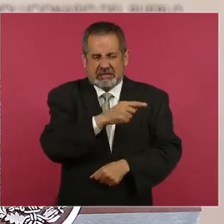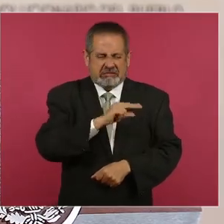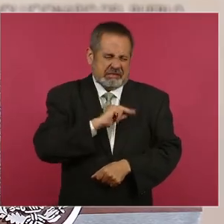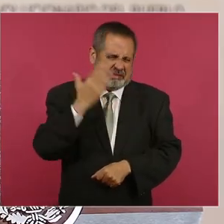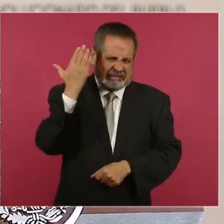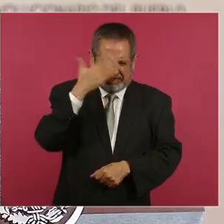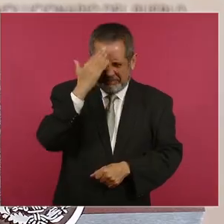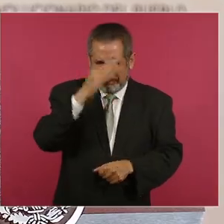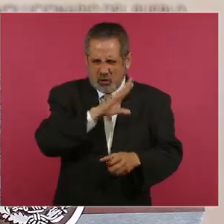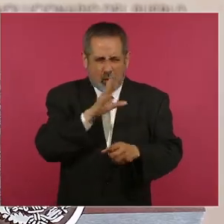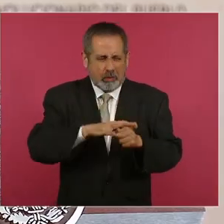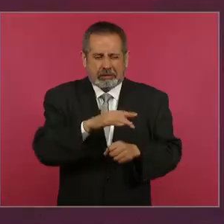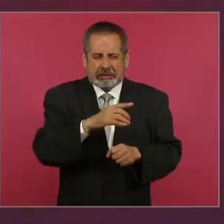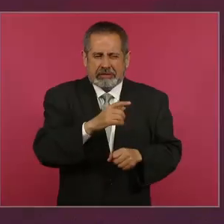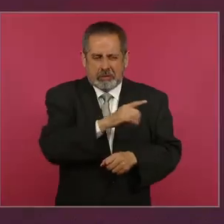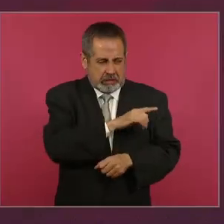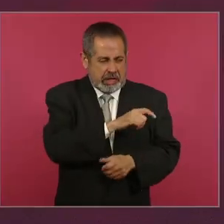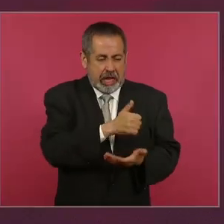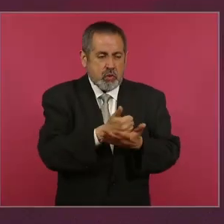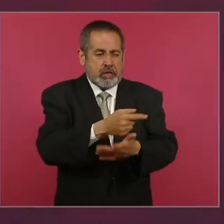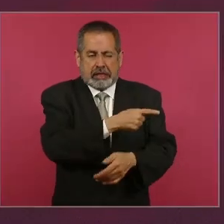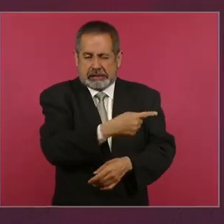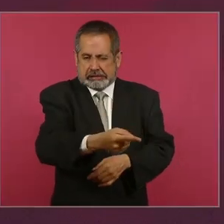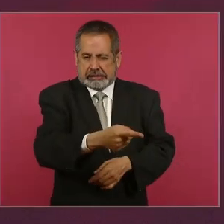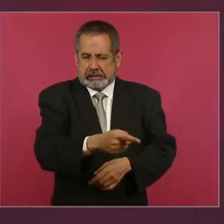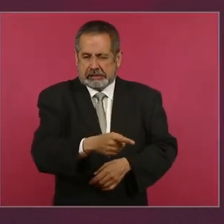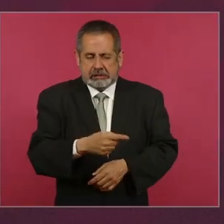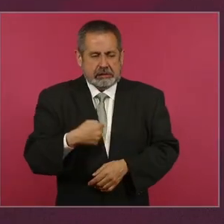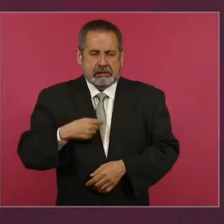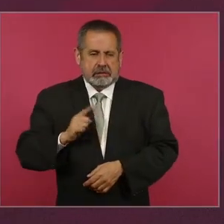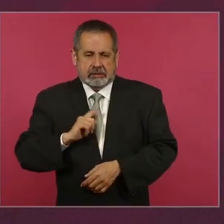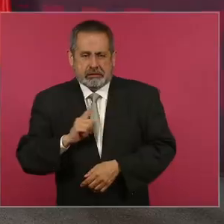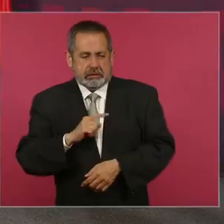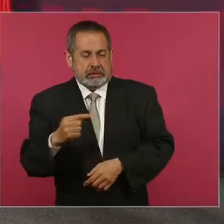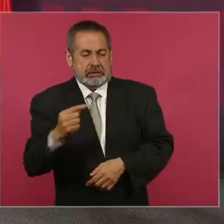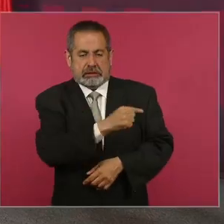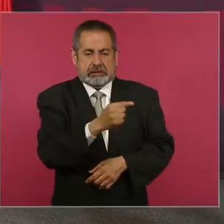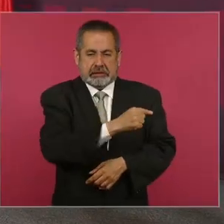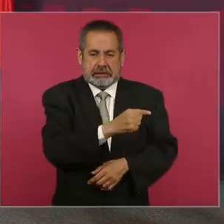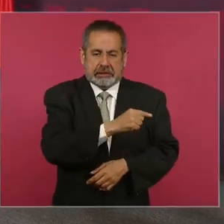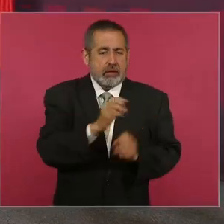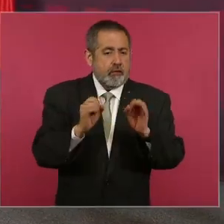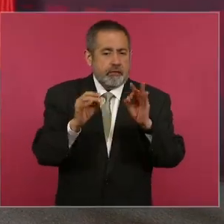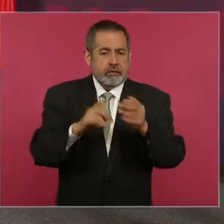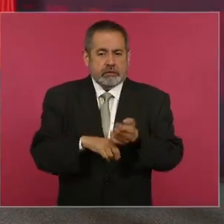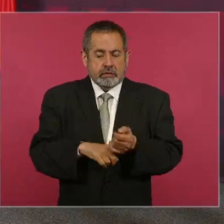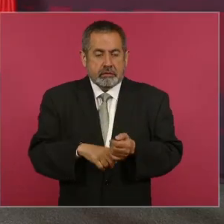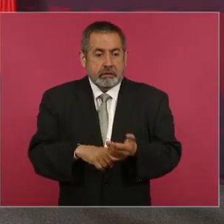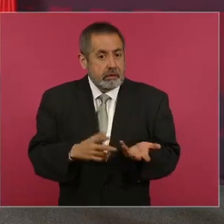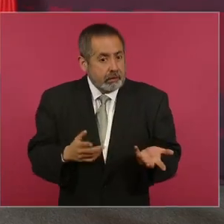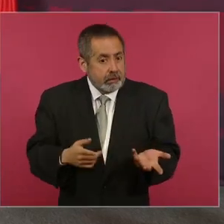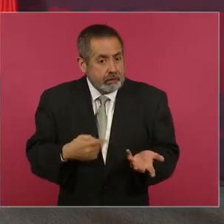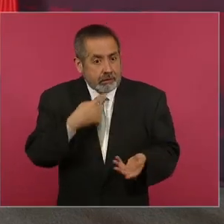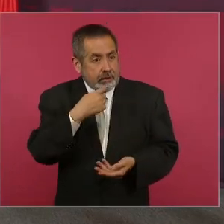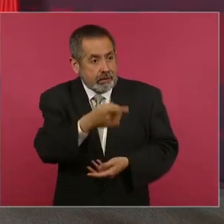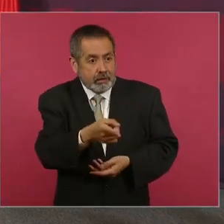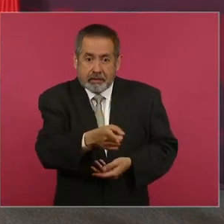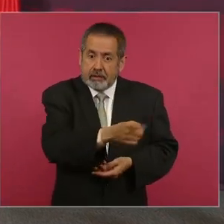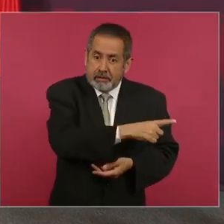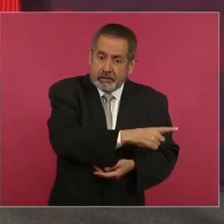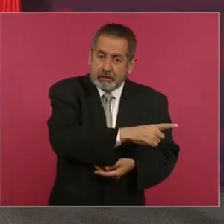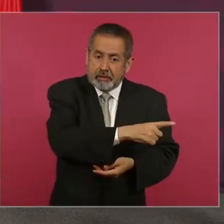especializada que te puede ayudar. Hay un despacho. Entonces, ya lo recomendaban con el